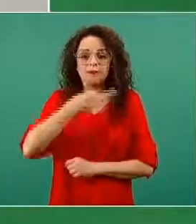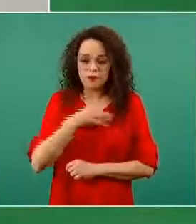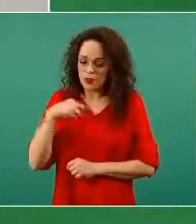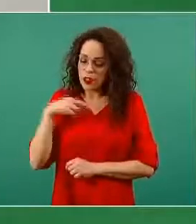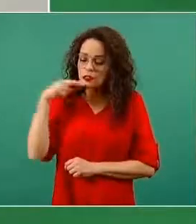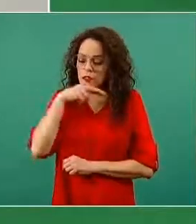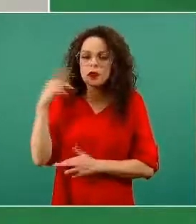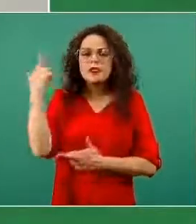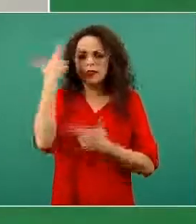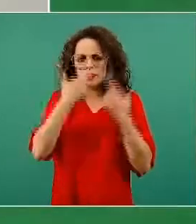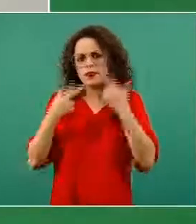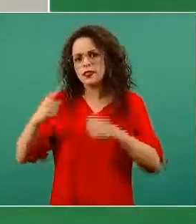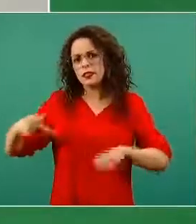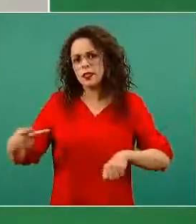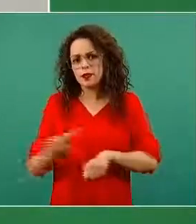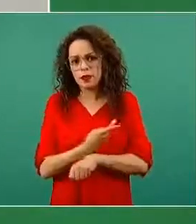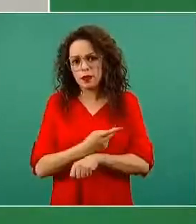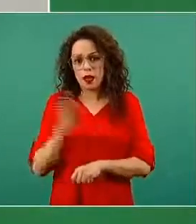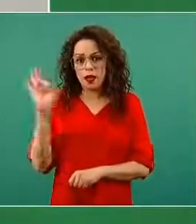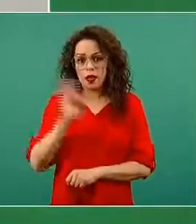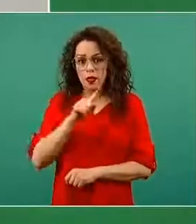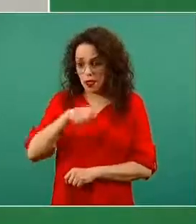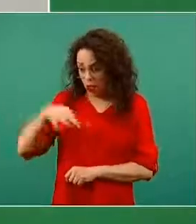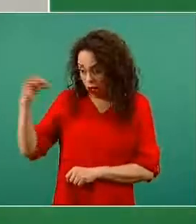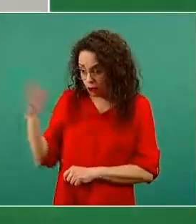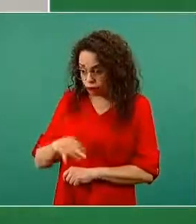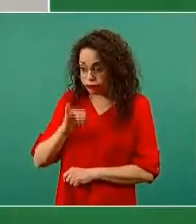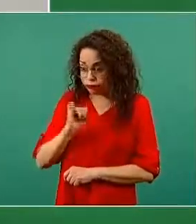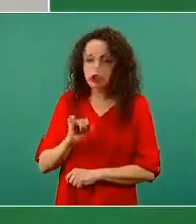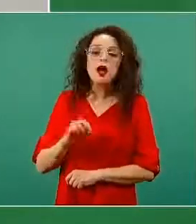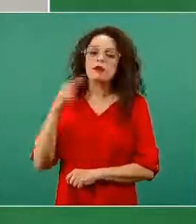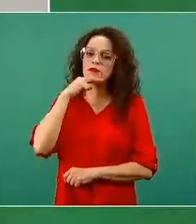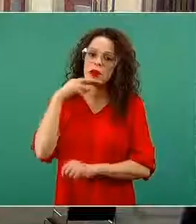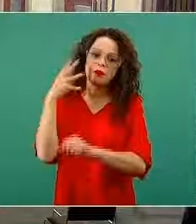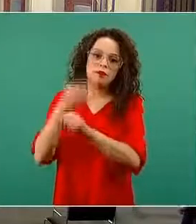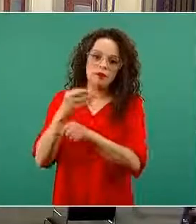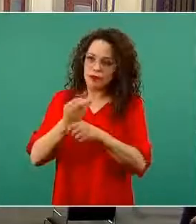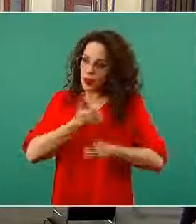para que, de ser correcta, se solucione inmediatamente.